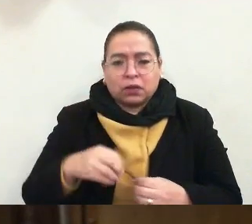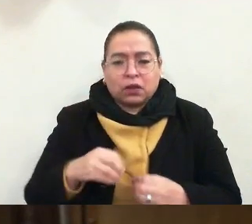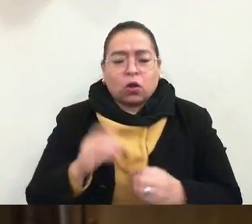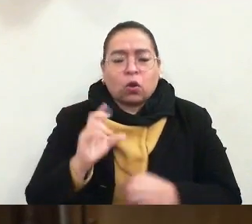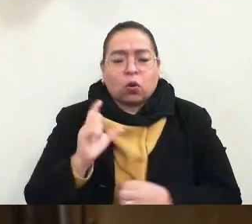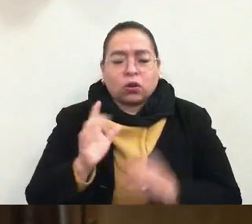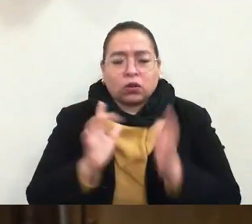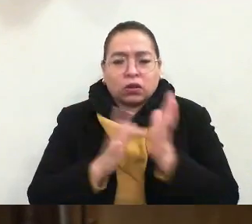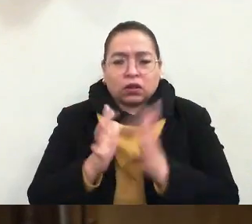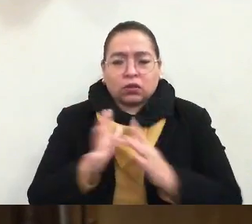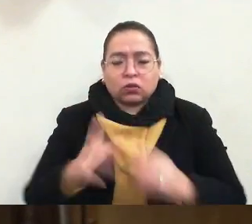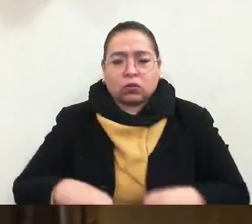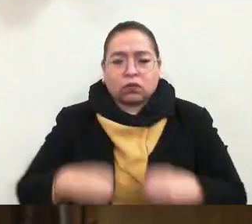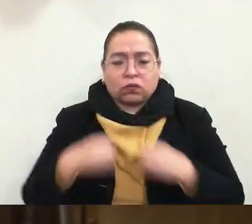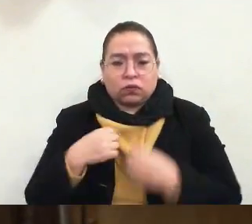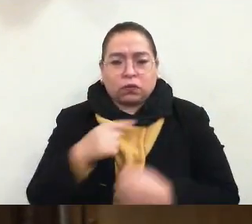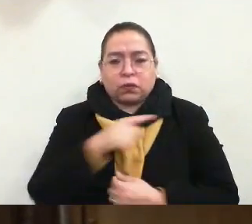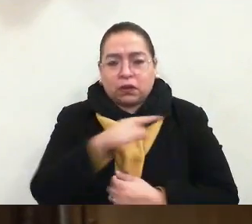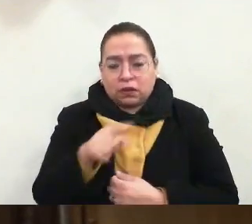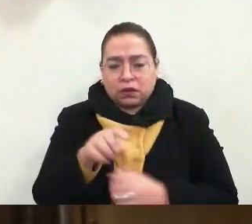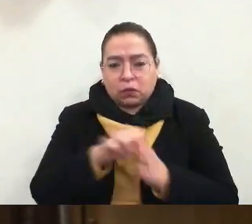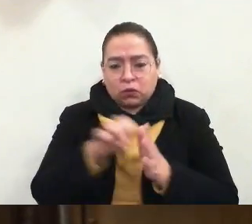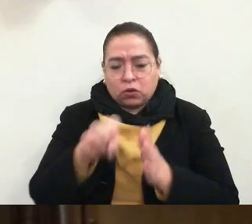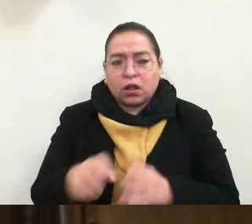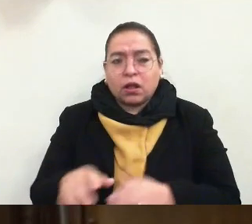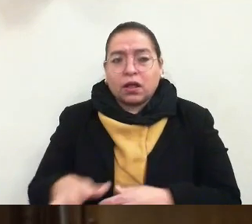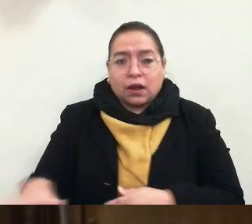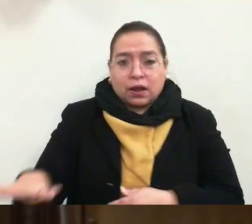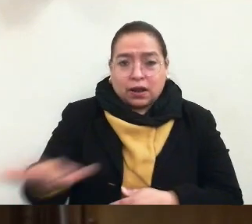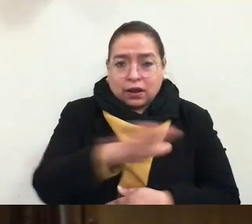La comunidad que oye la palabra de Dios